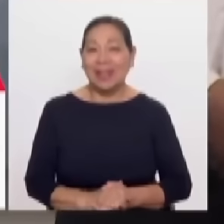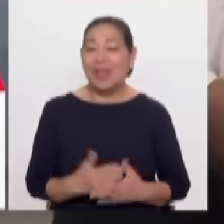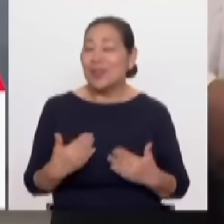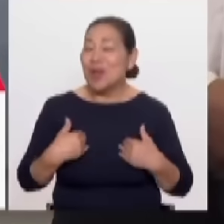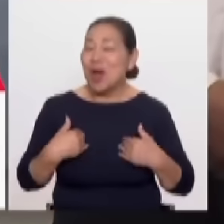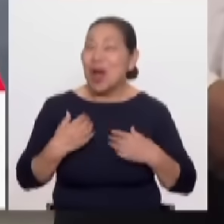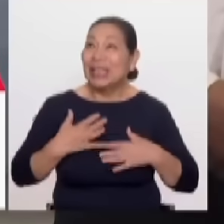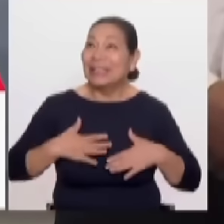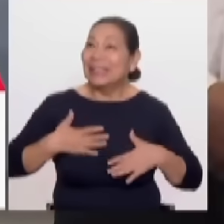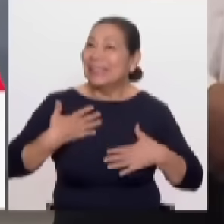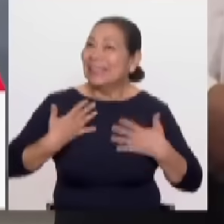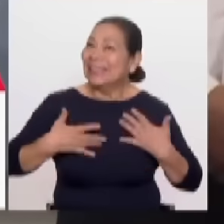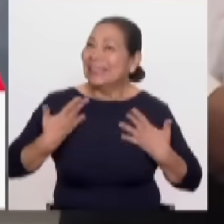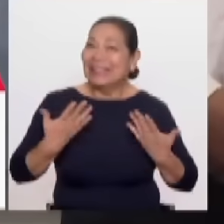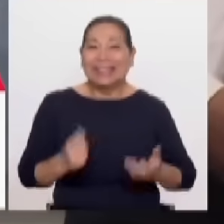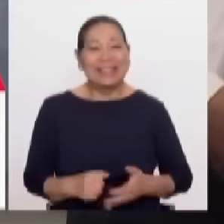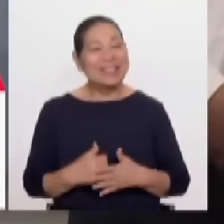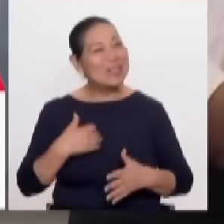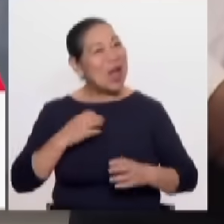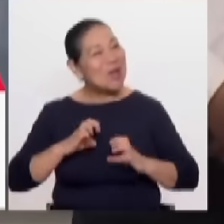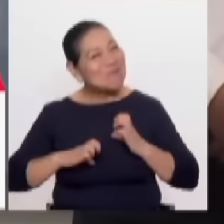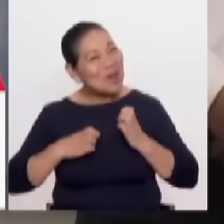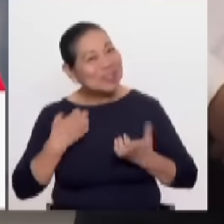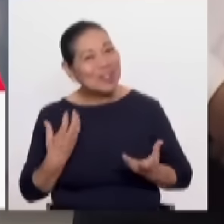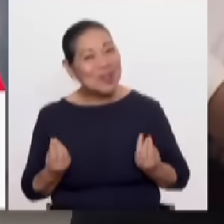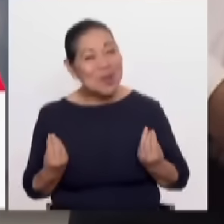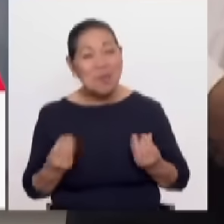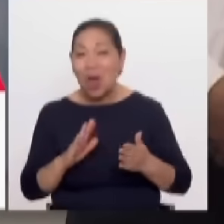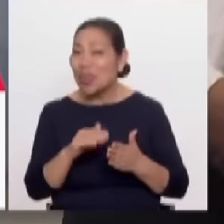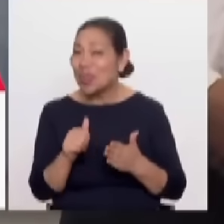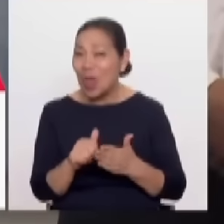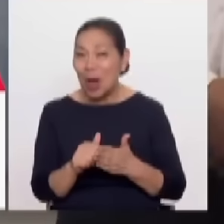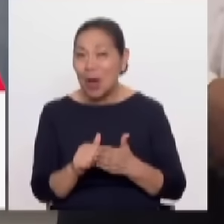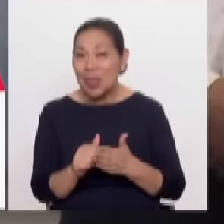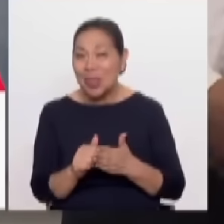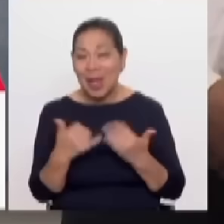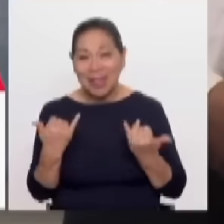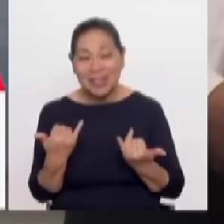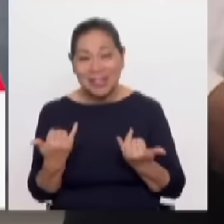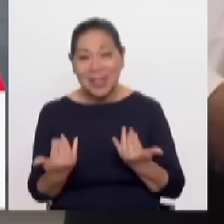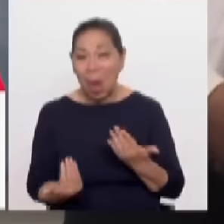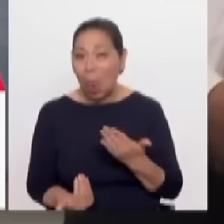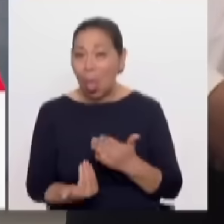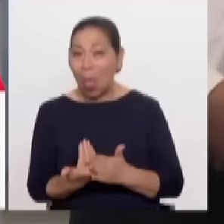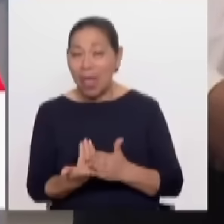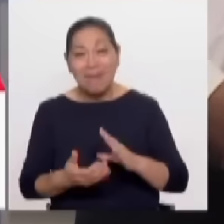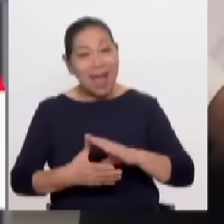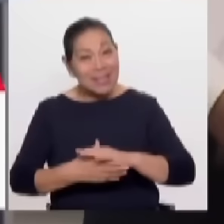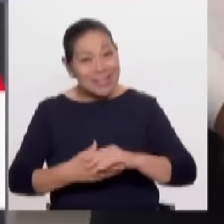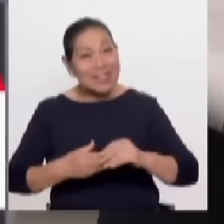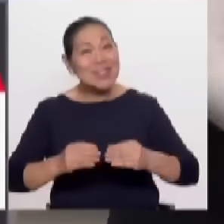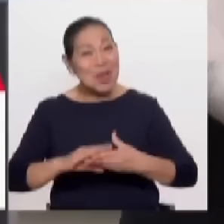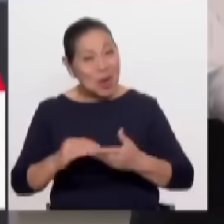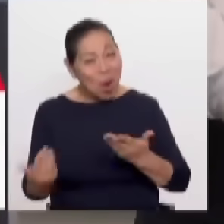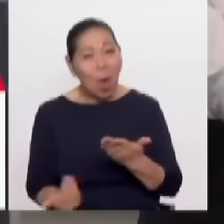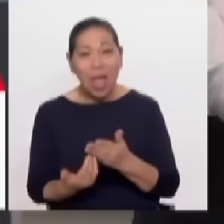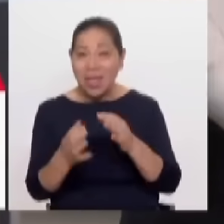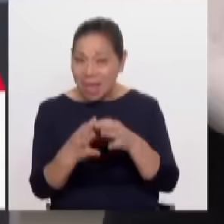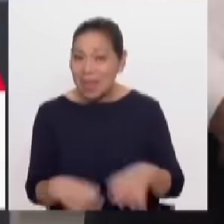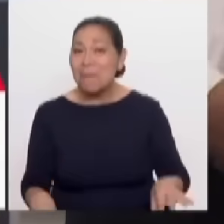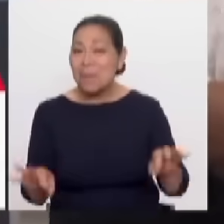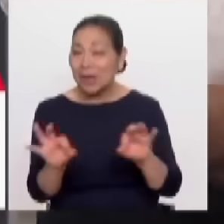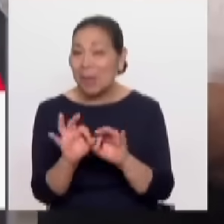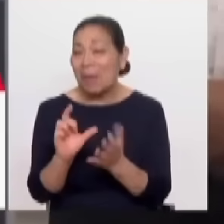Estoy tan emocionada hoy día porque todos seremos parte de esta historia tan importante